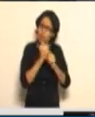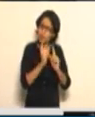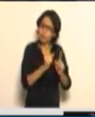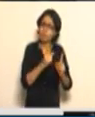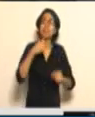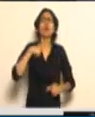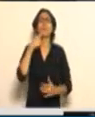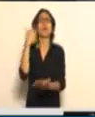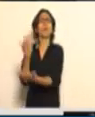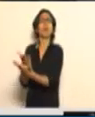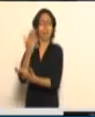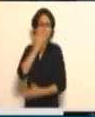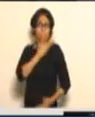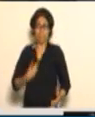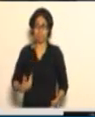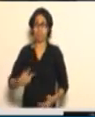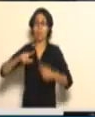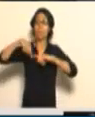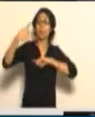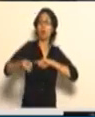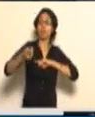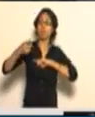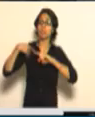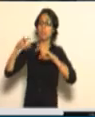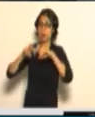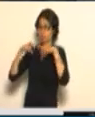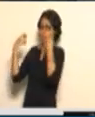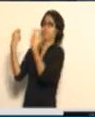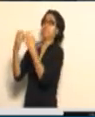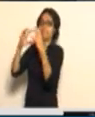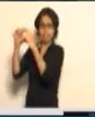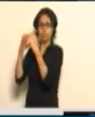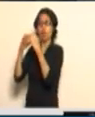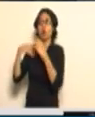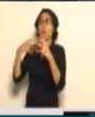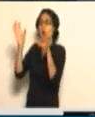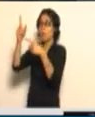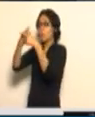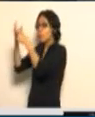presidente, es que en la próxima sesión, habiendo acordado con la totalidad de los bloques,